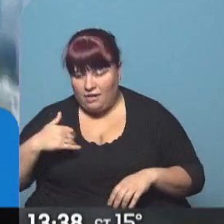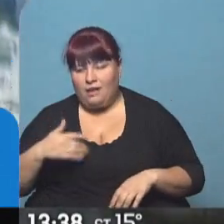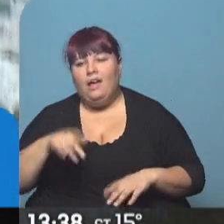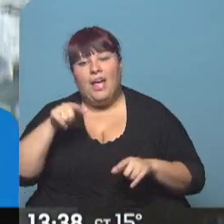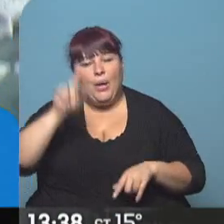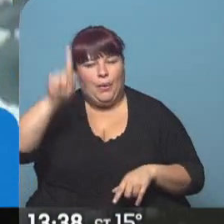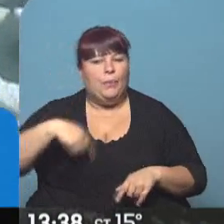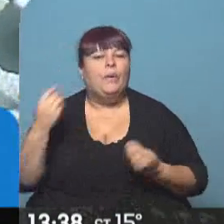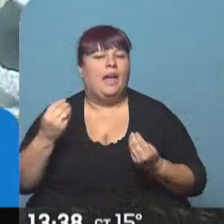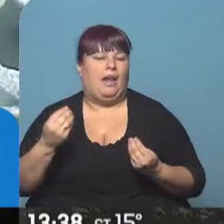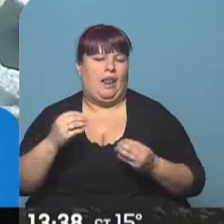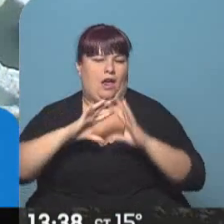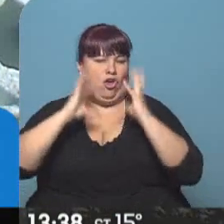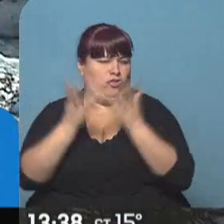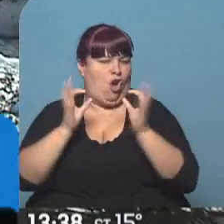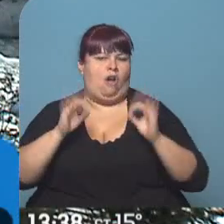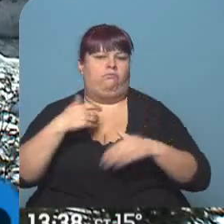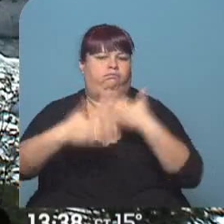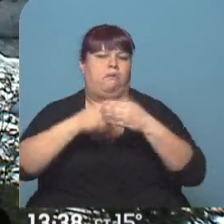a ser que esto sea geométricamente crecemos